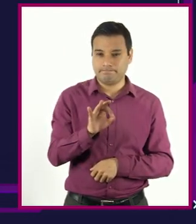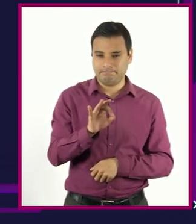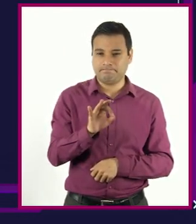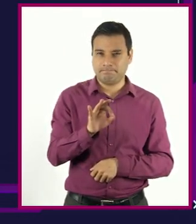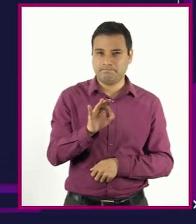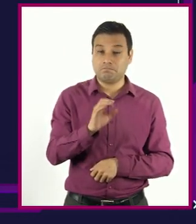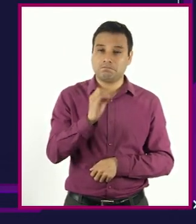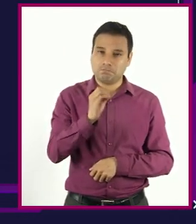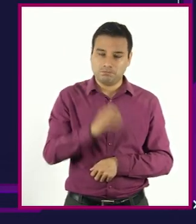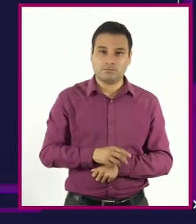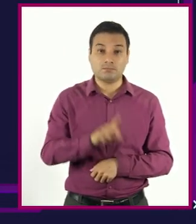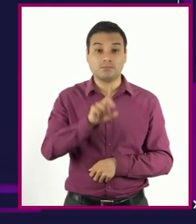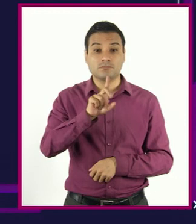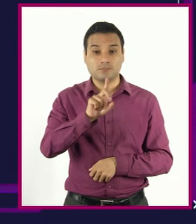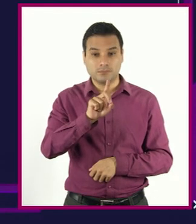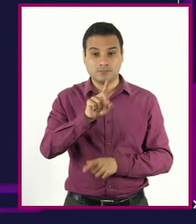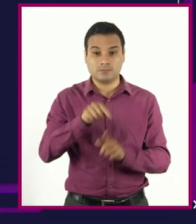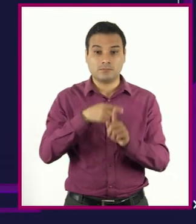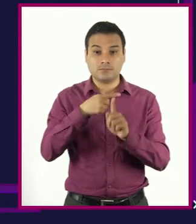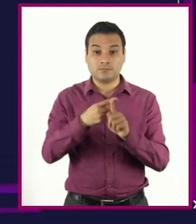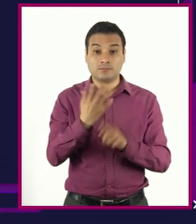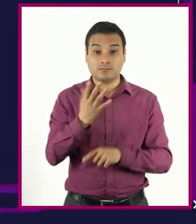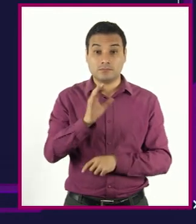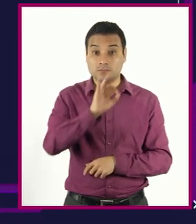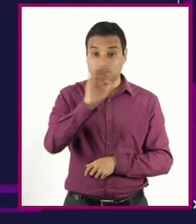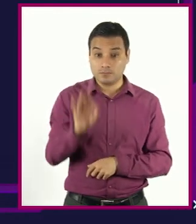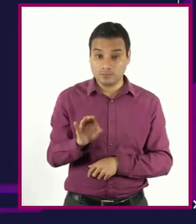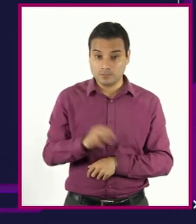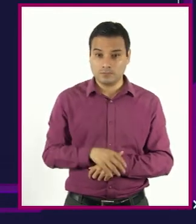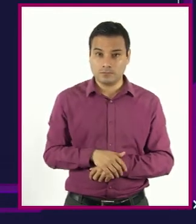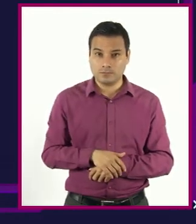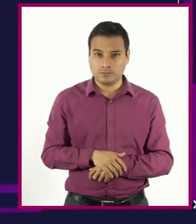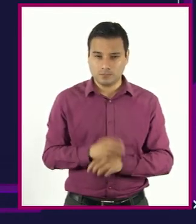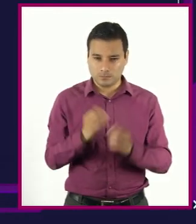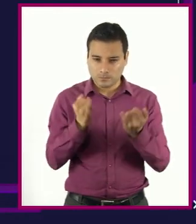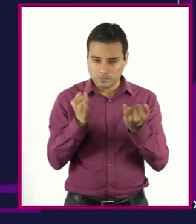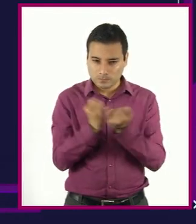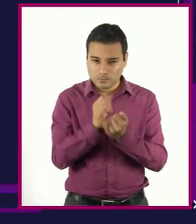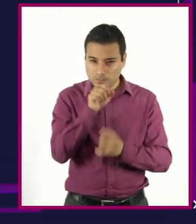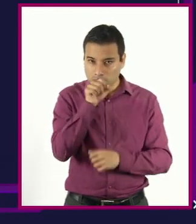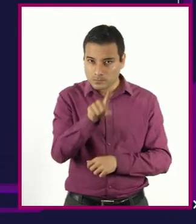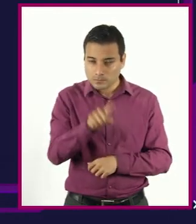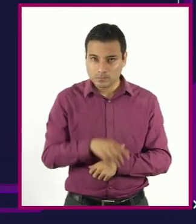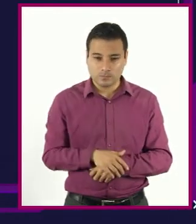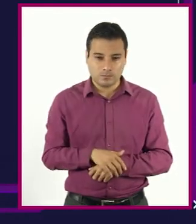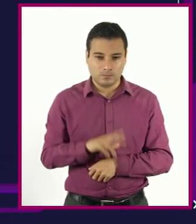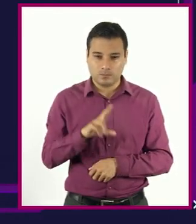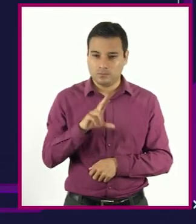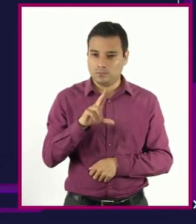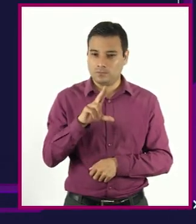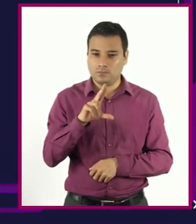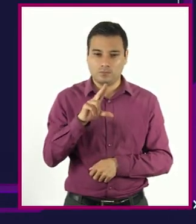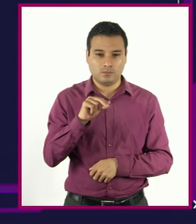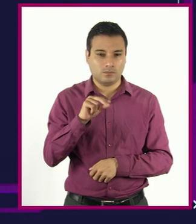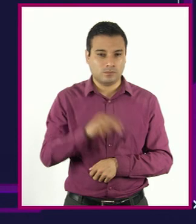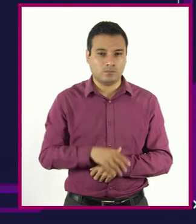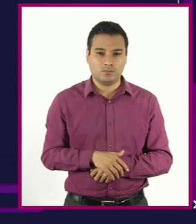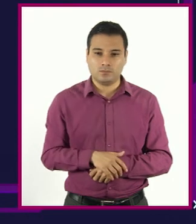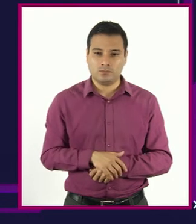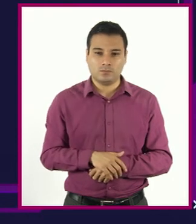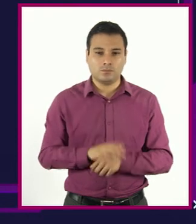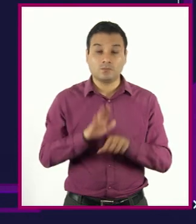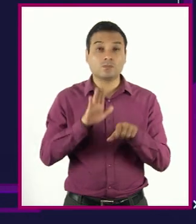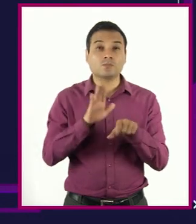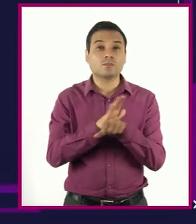el 5% de descuento adicional no tienen por resultado la misma cantidad, porque el descuento